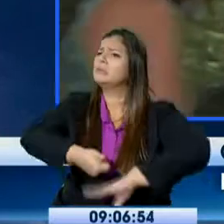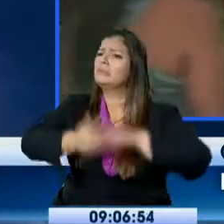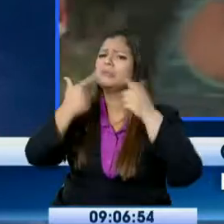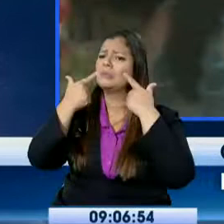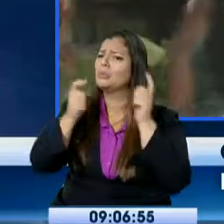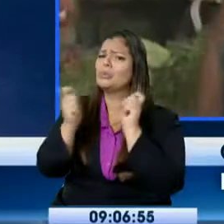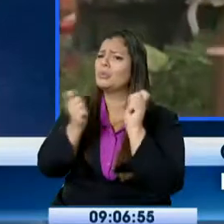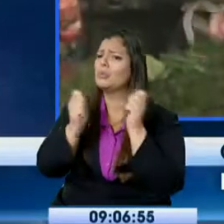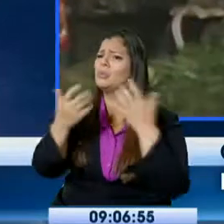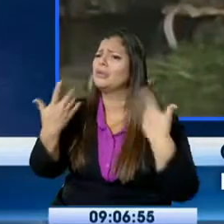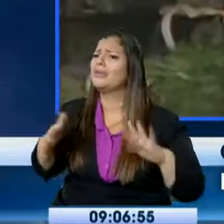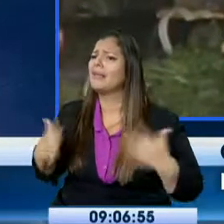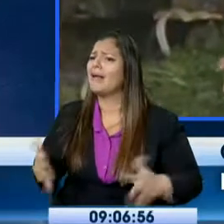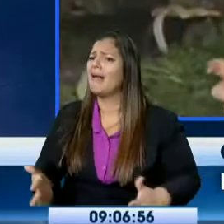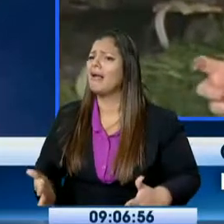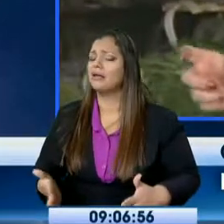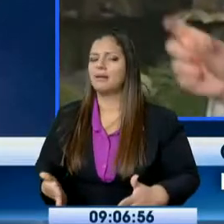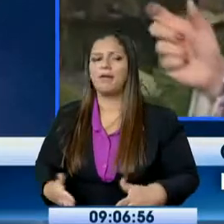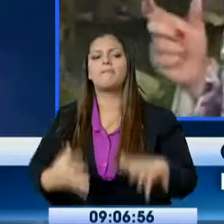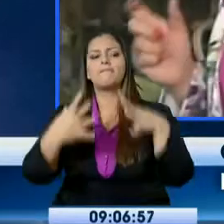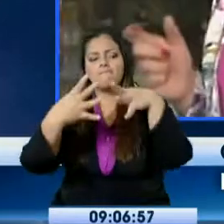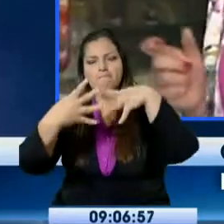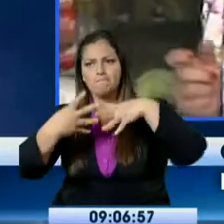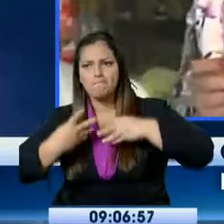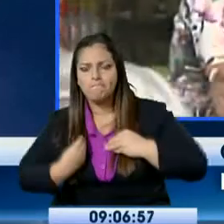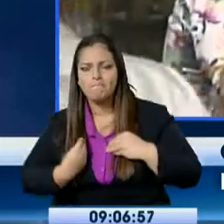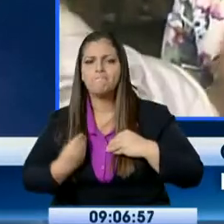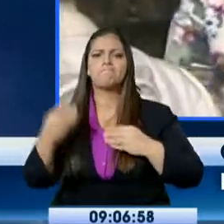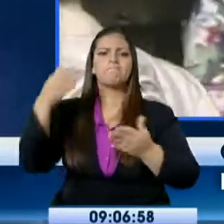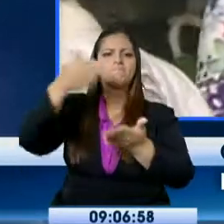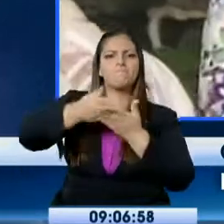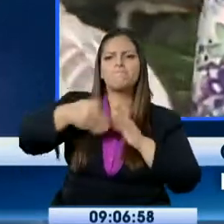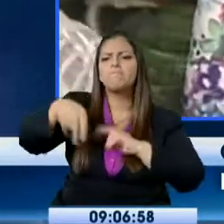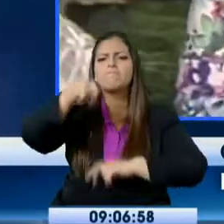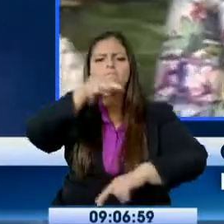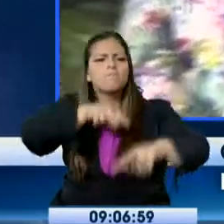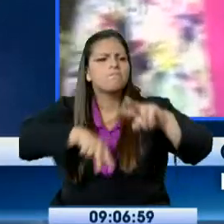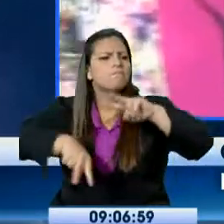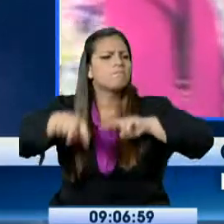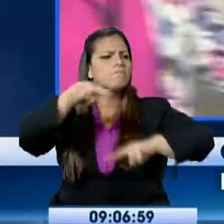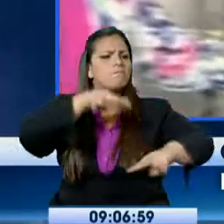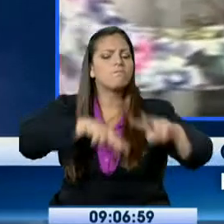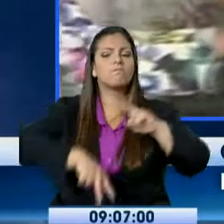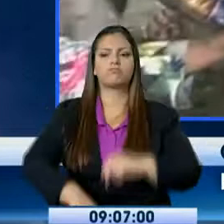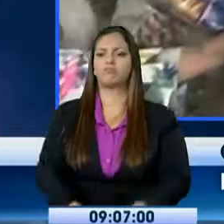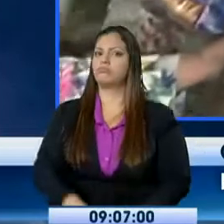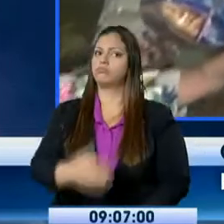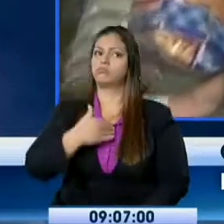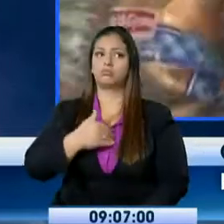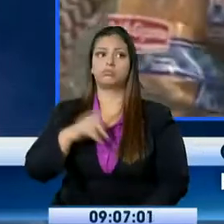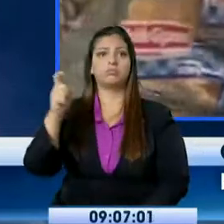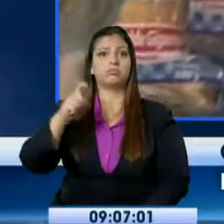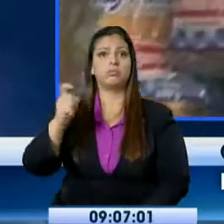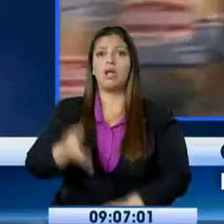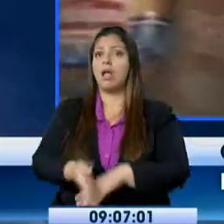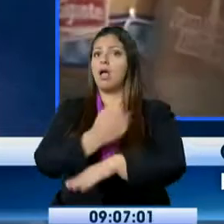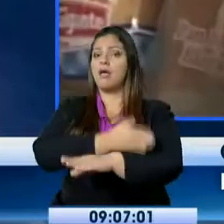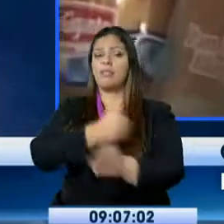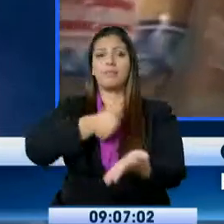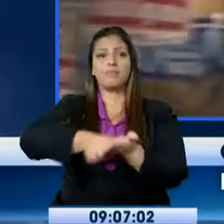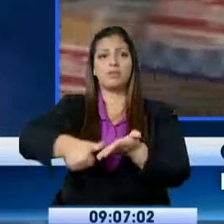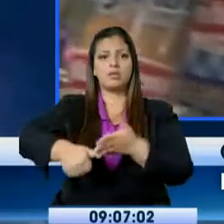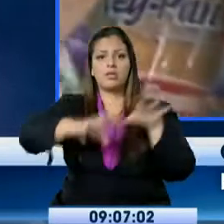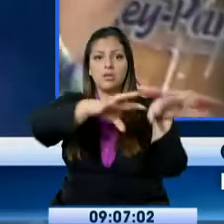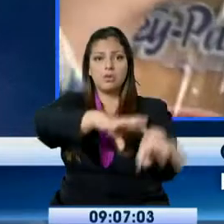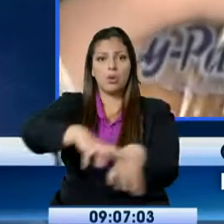cuales visitamos mercados montebello y exigimos que este mercado cumpla con los precios referenciales establecidos por el ministerio